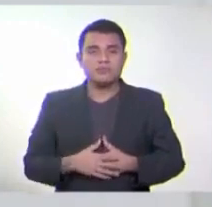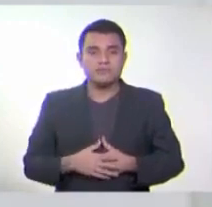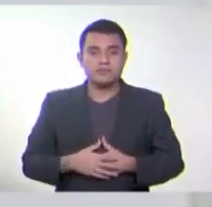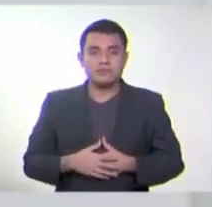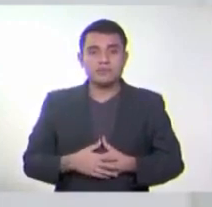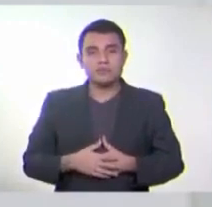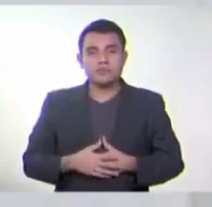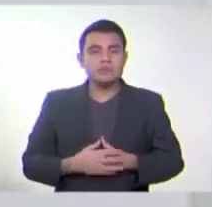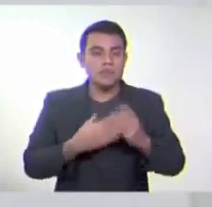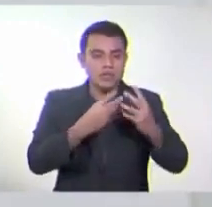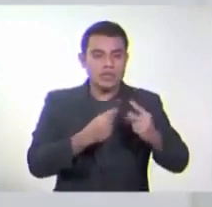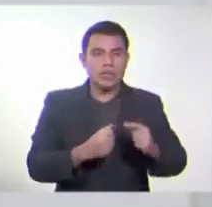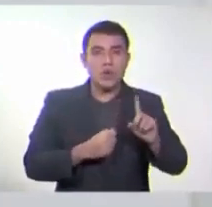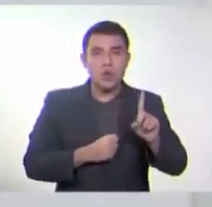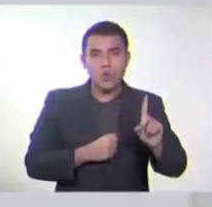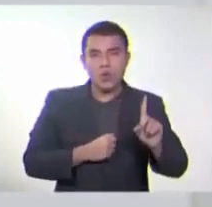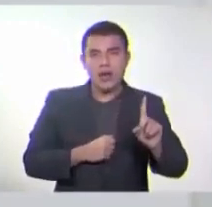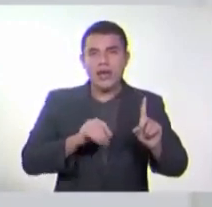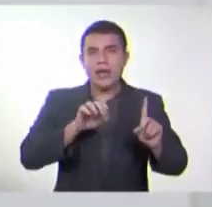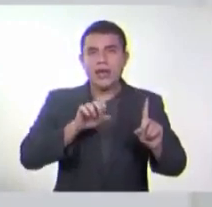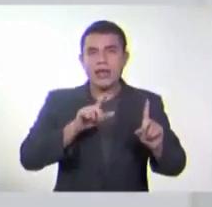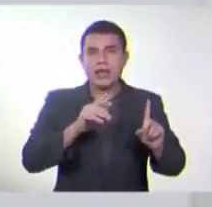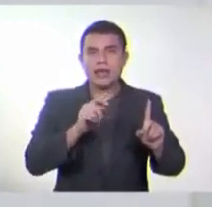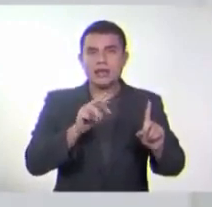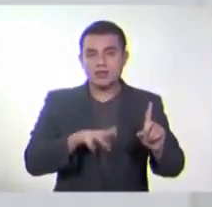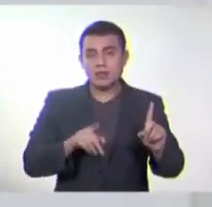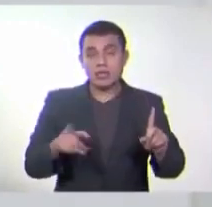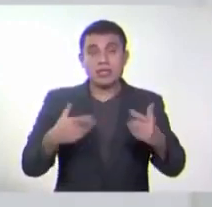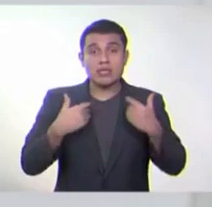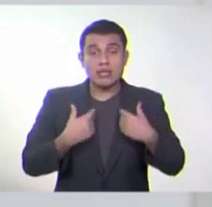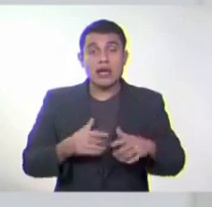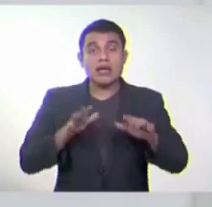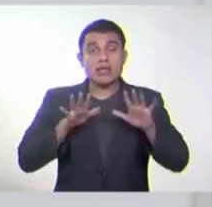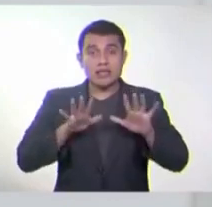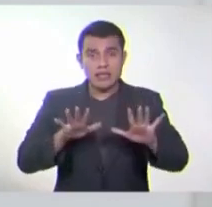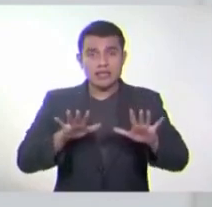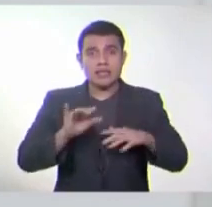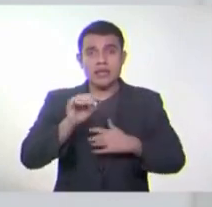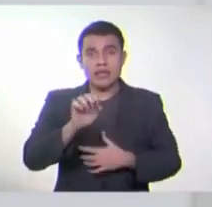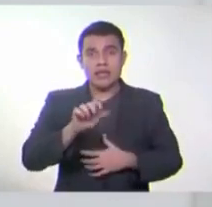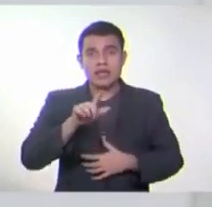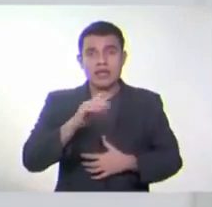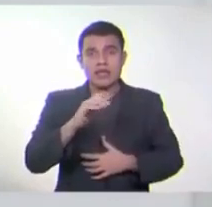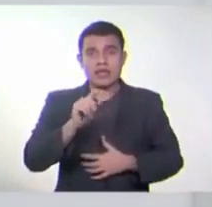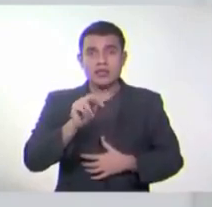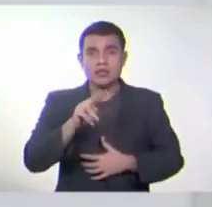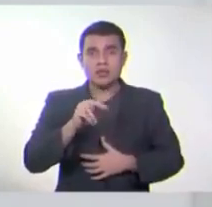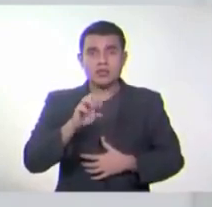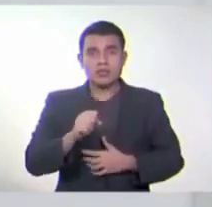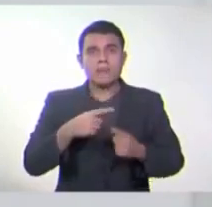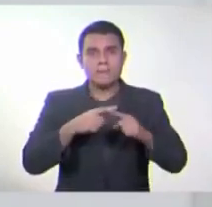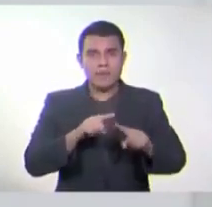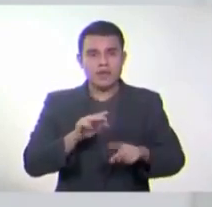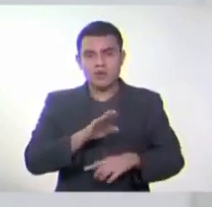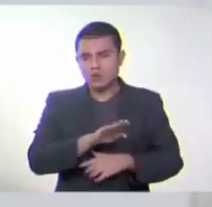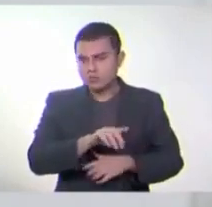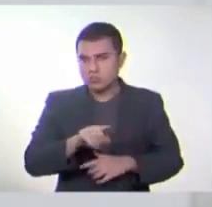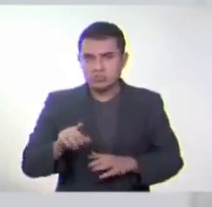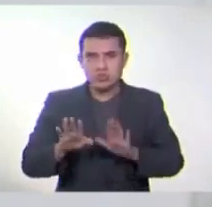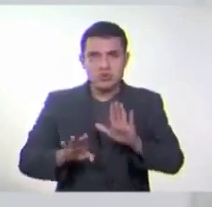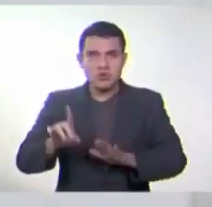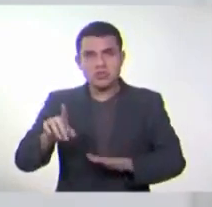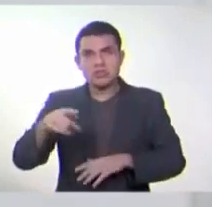pierde un electrón, por tanto, él tendría 10 electrones, pero mantiene sus 11